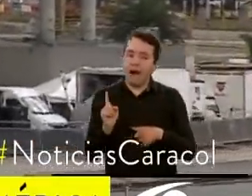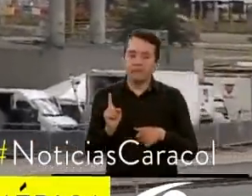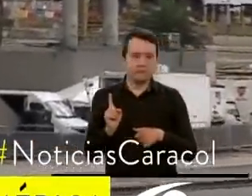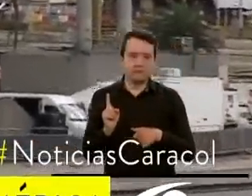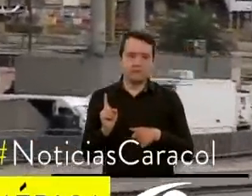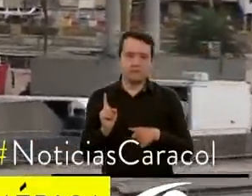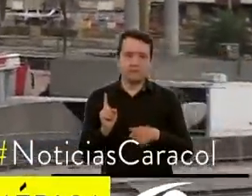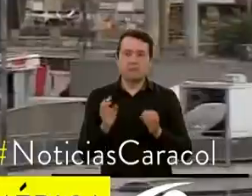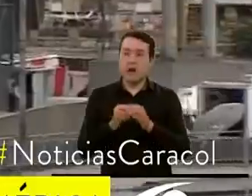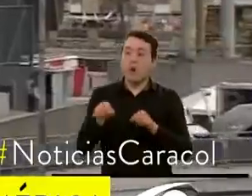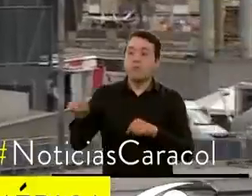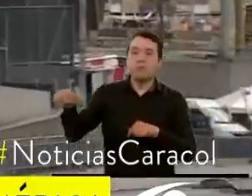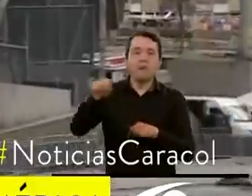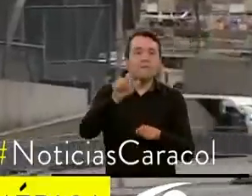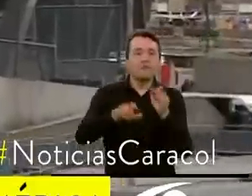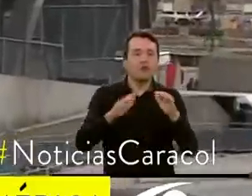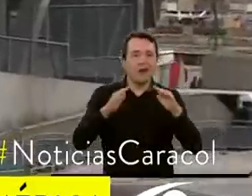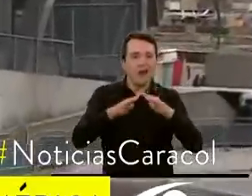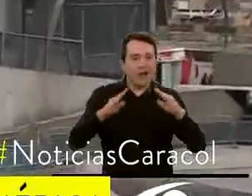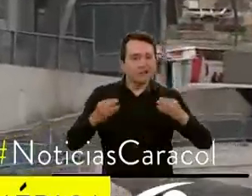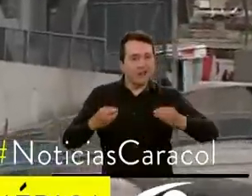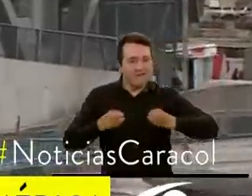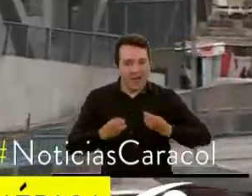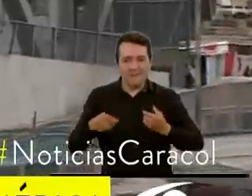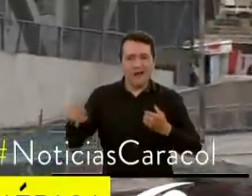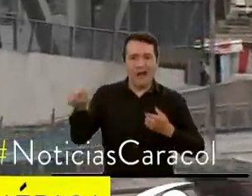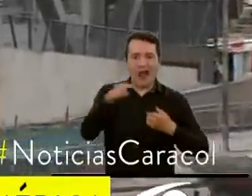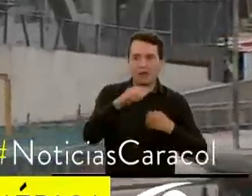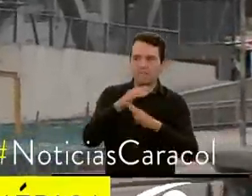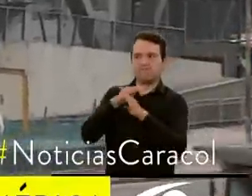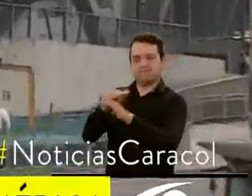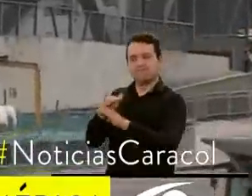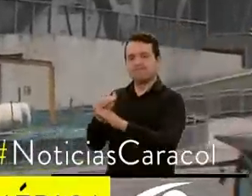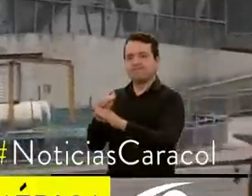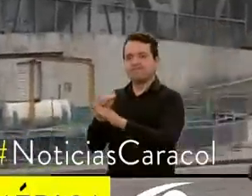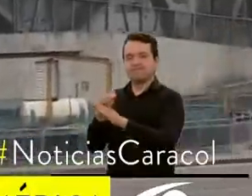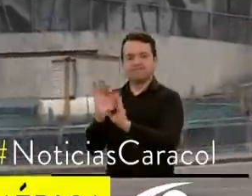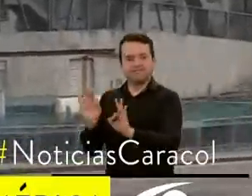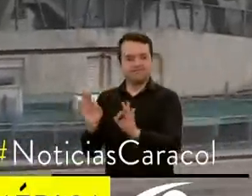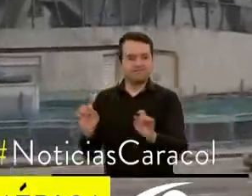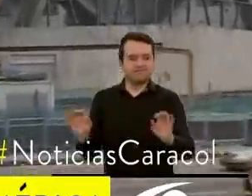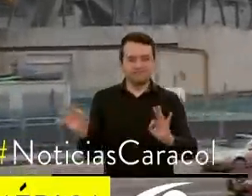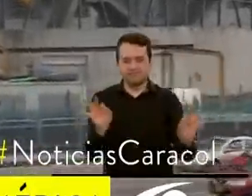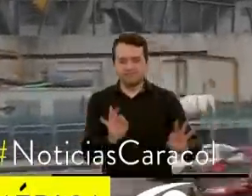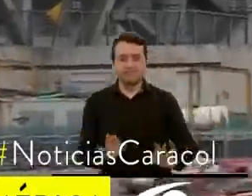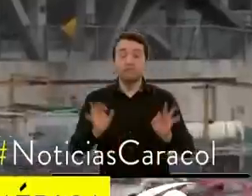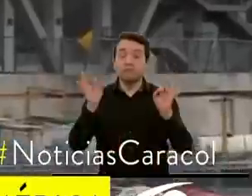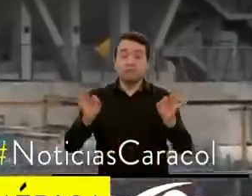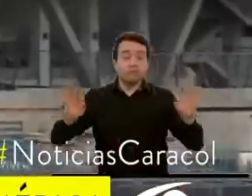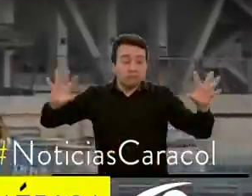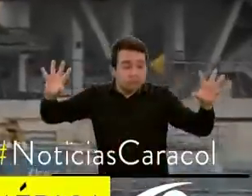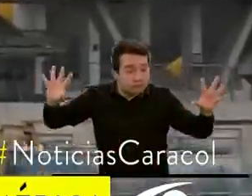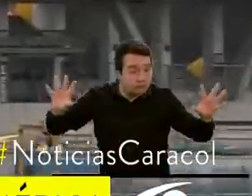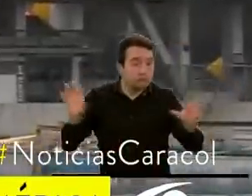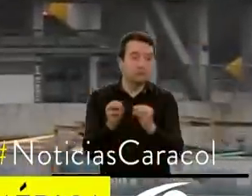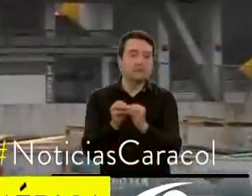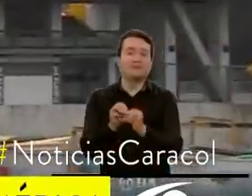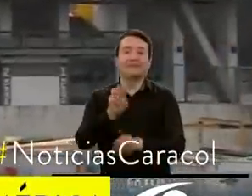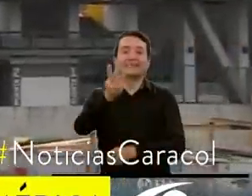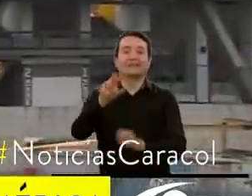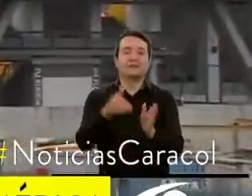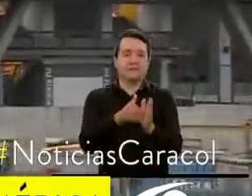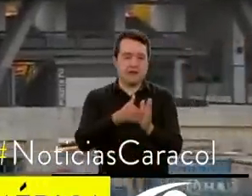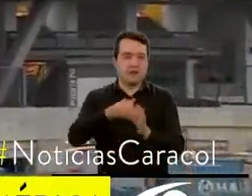de todos los vecinos de este sector junto al estadio. Serán en total 3.000 policías los que estén a cargo de